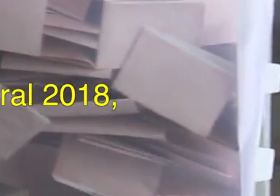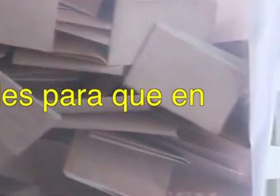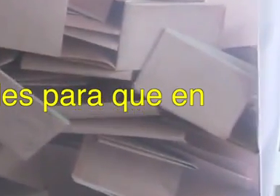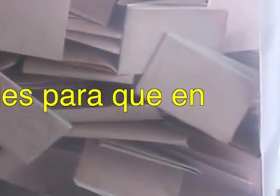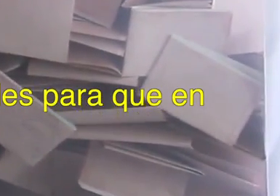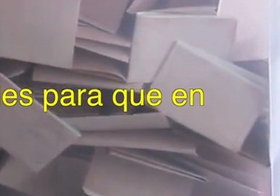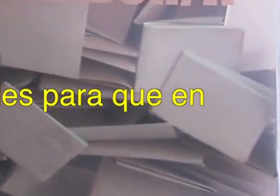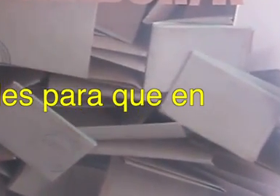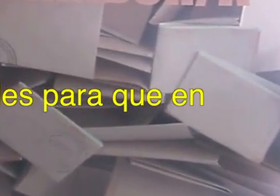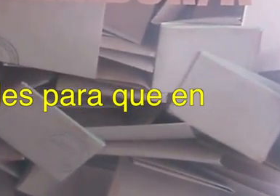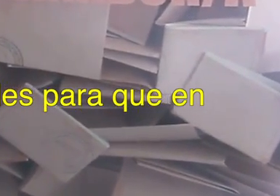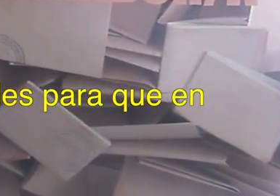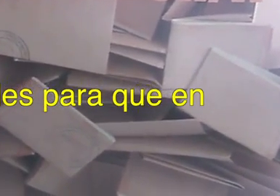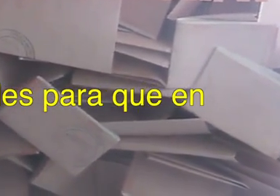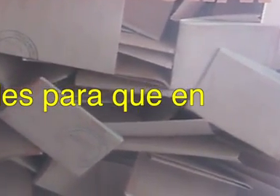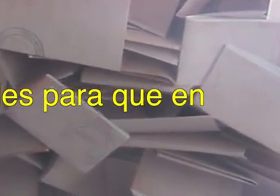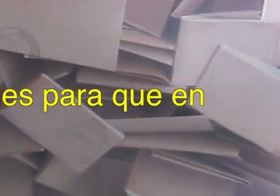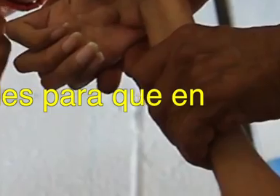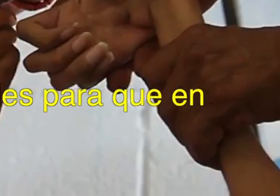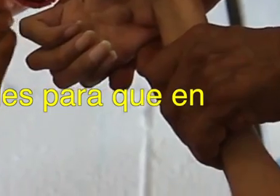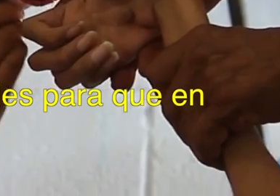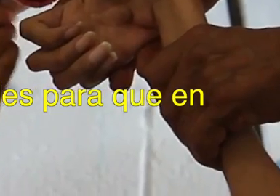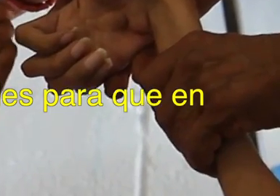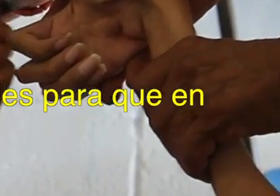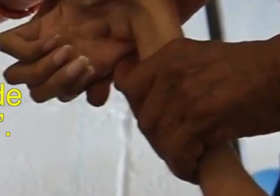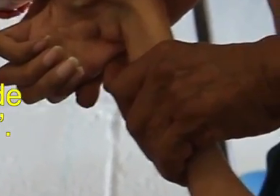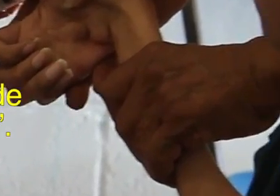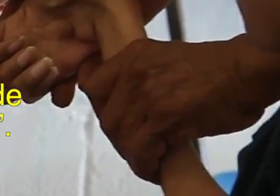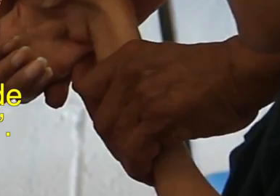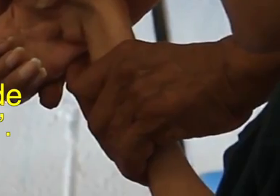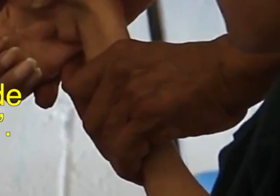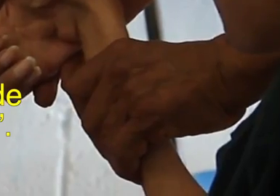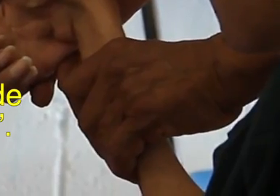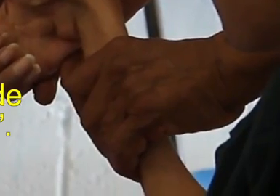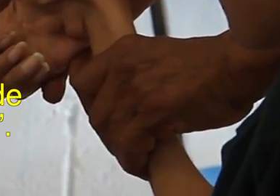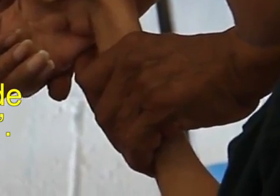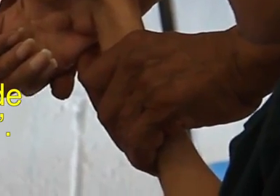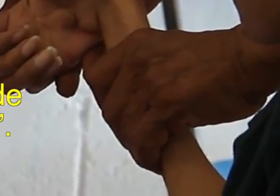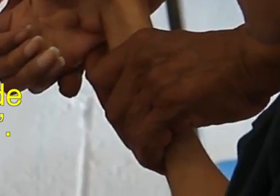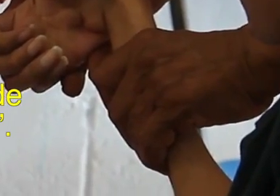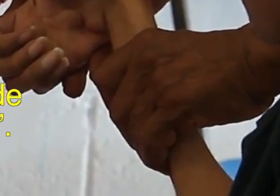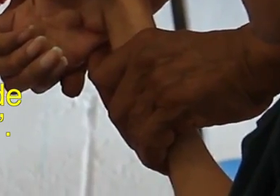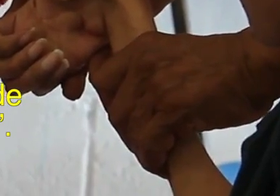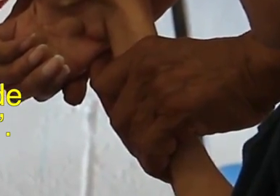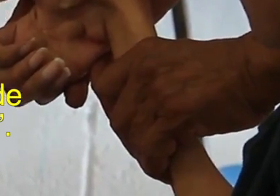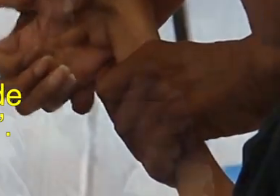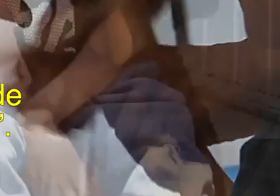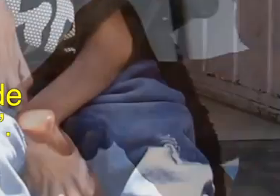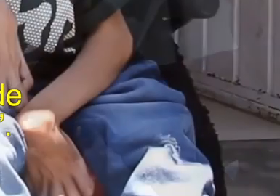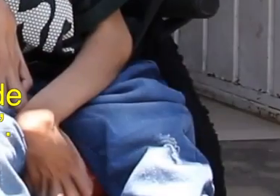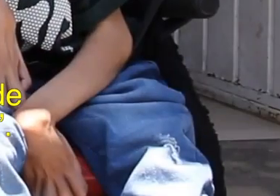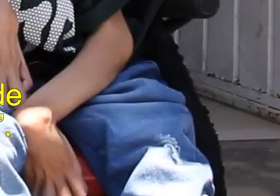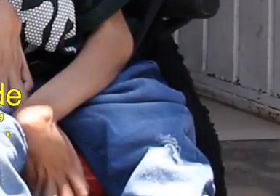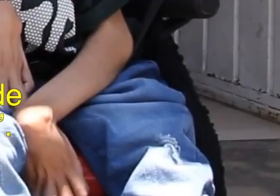transversales para que en realidad se desarrolle la ciudadanía de cada mexicana y mexicano